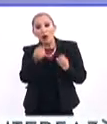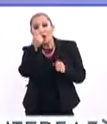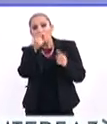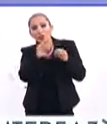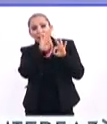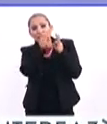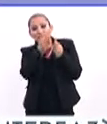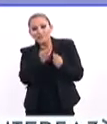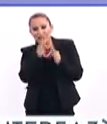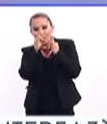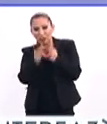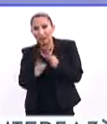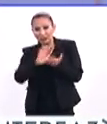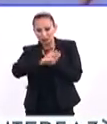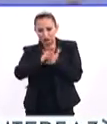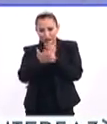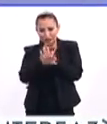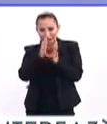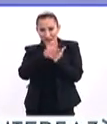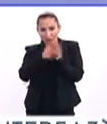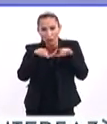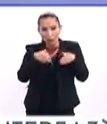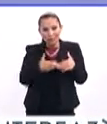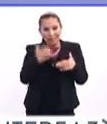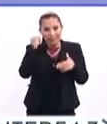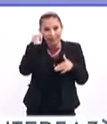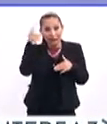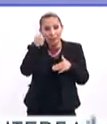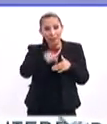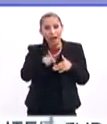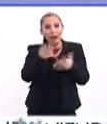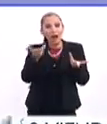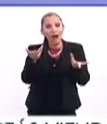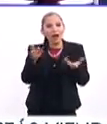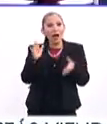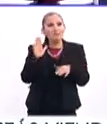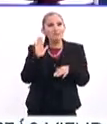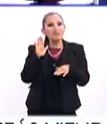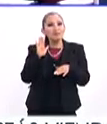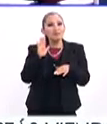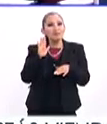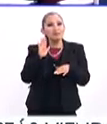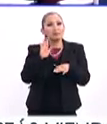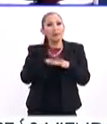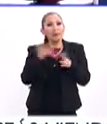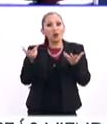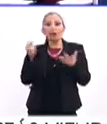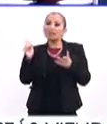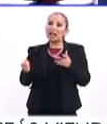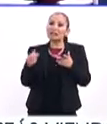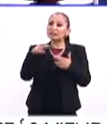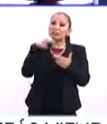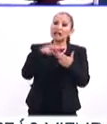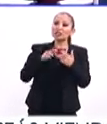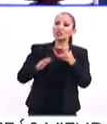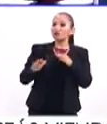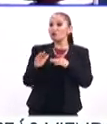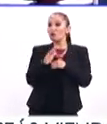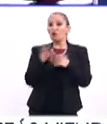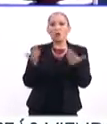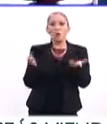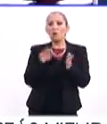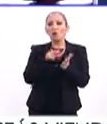algunas figuras que hacían en las tortillas las comunidades indígenas para tener cierta sentido de regionalidad o